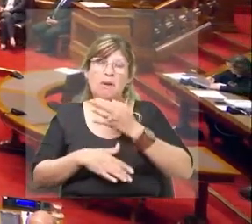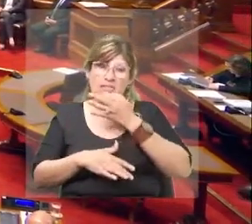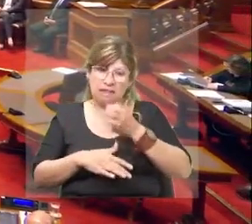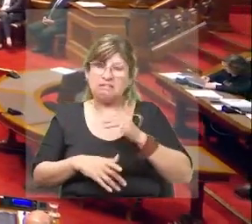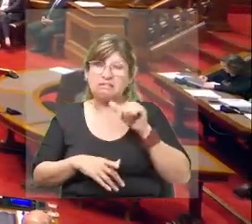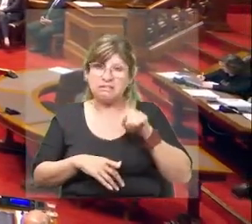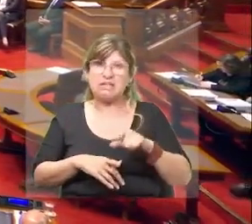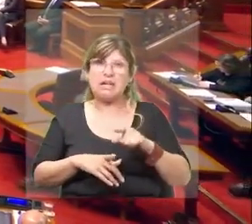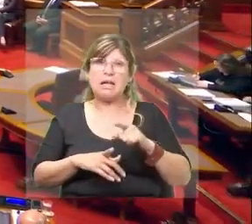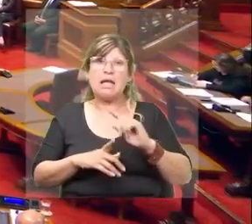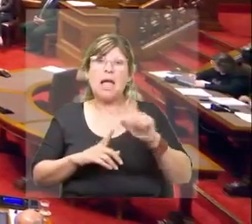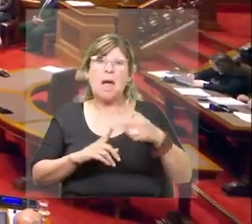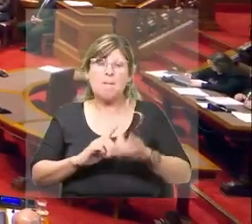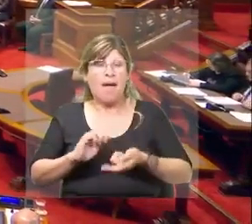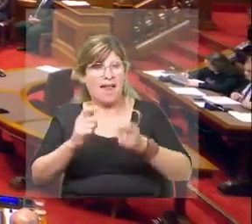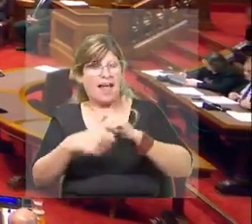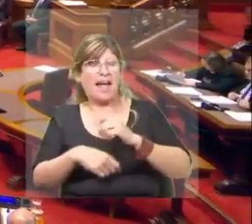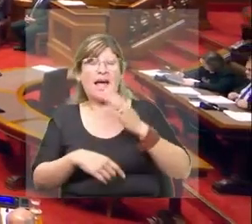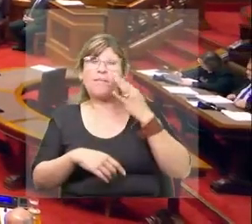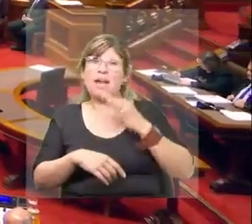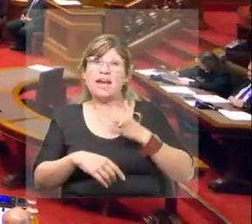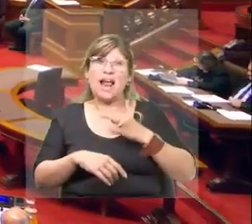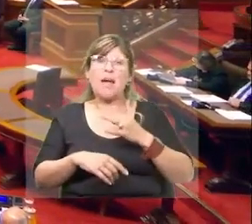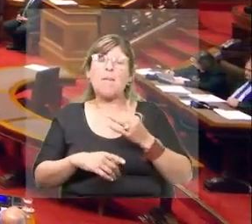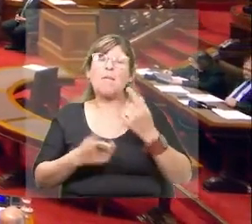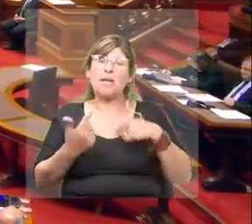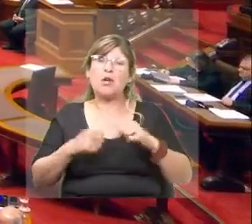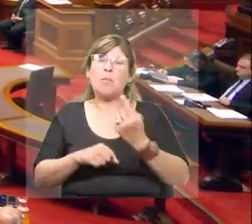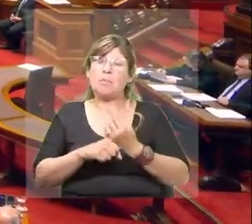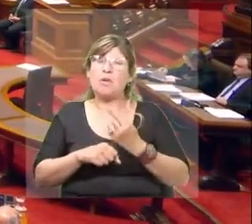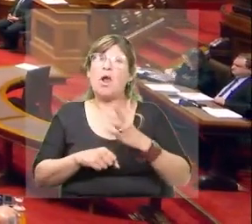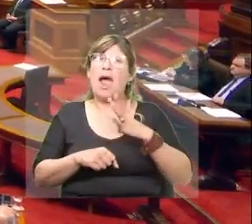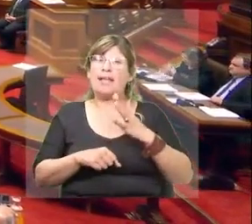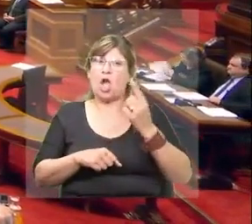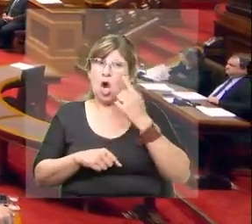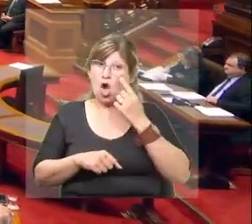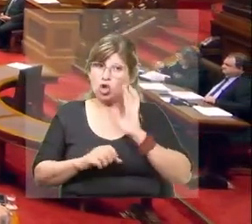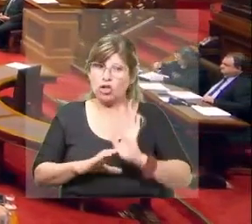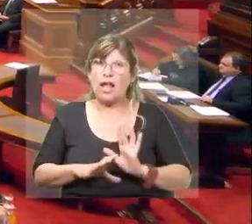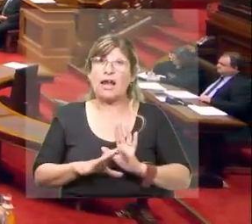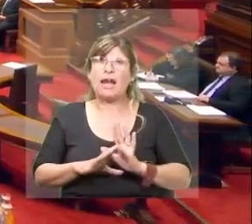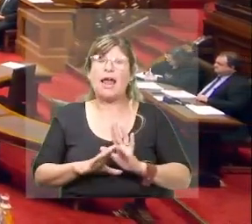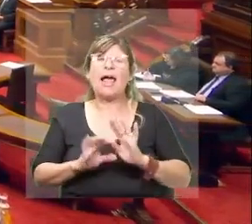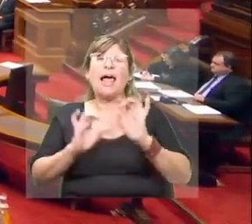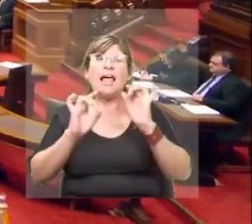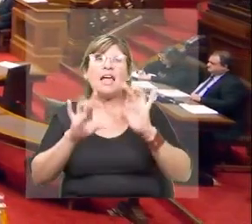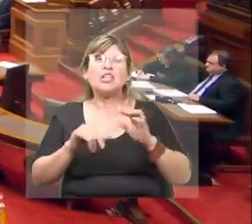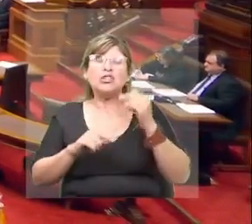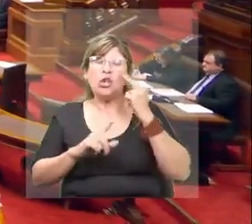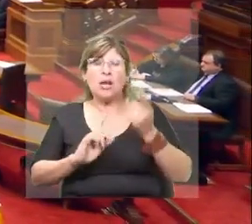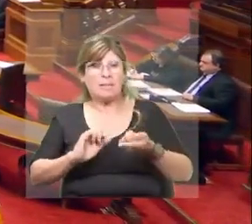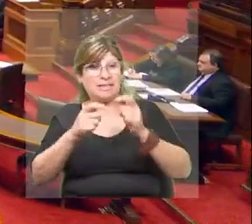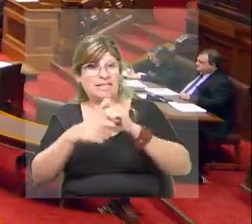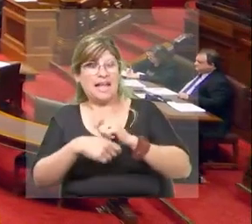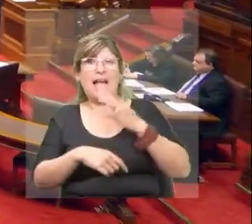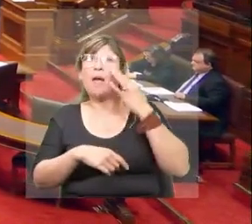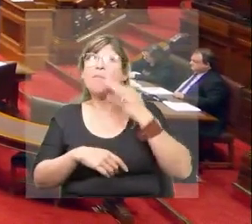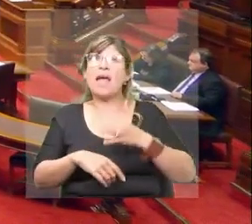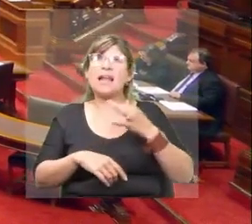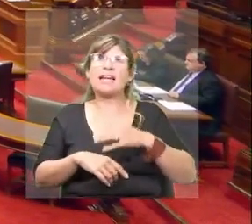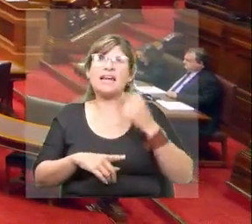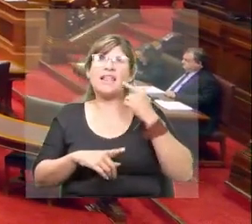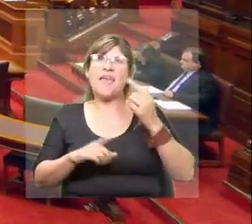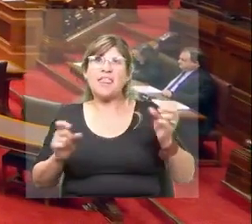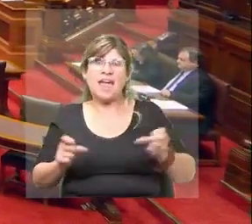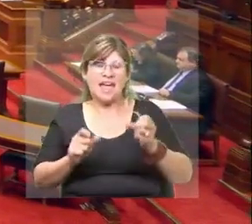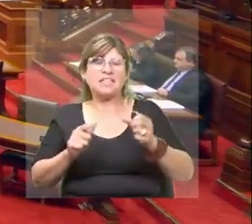que para cambiar la realidad hay que conocerla y que solo se cambia la realidad haciendo